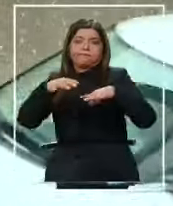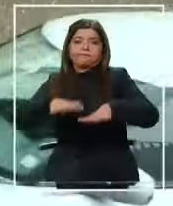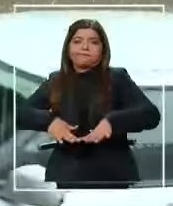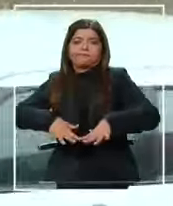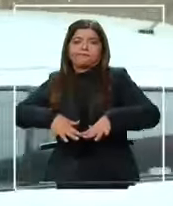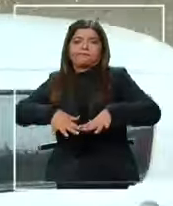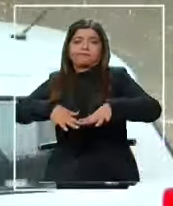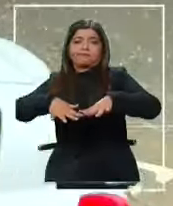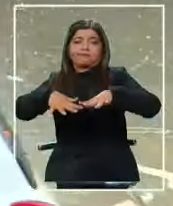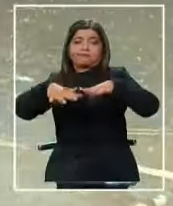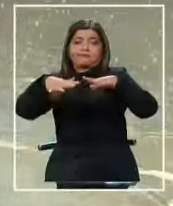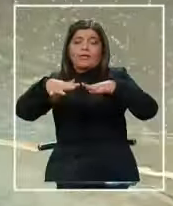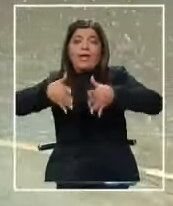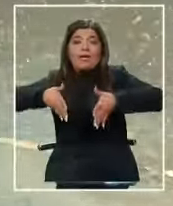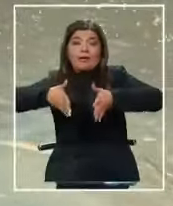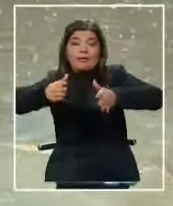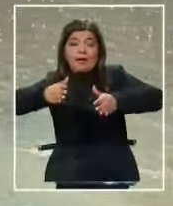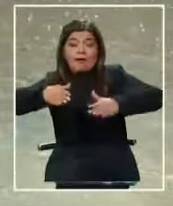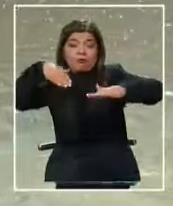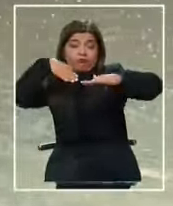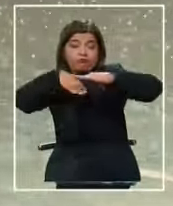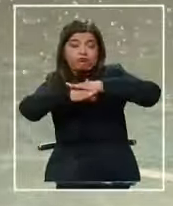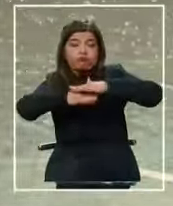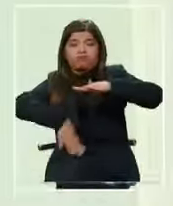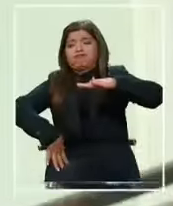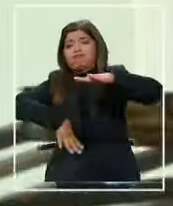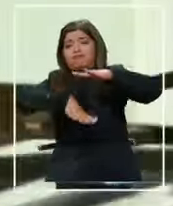precipitaciones provocaron el colapso de pasos bajo nivel.